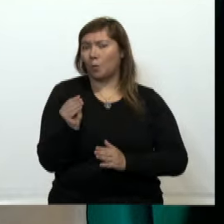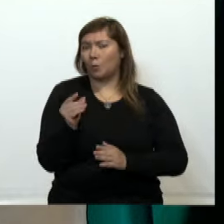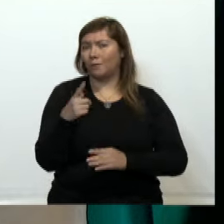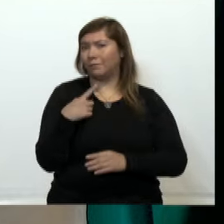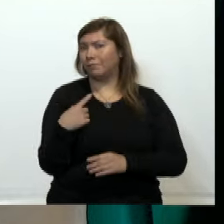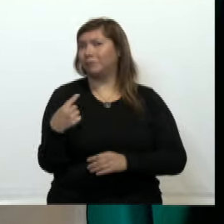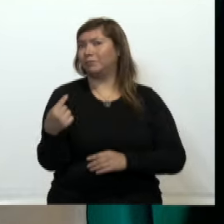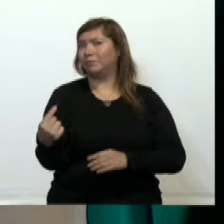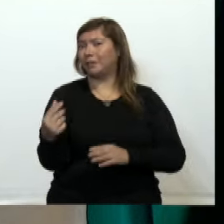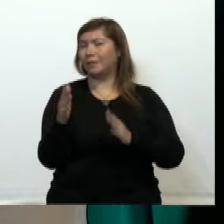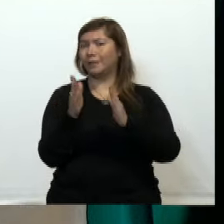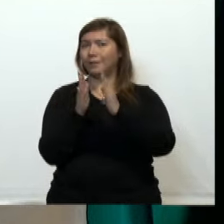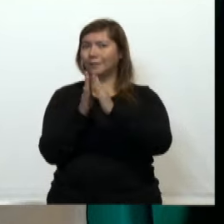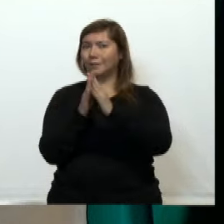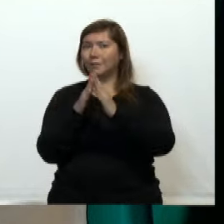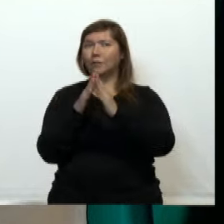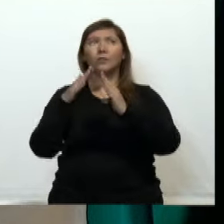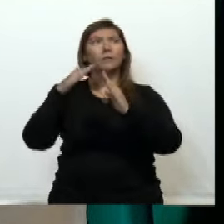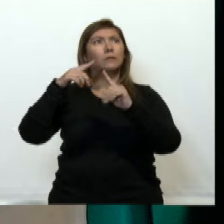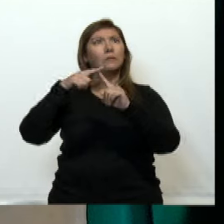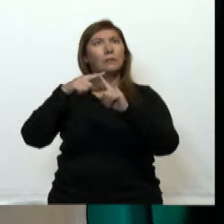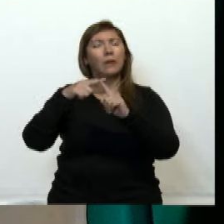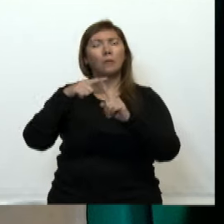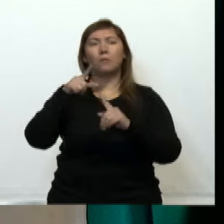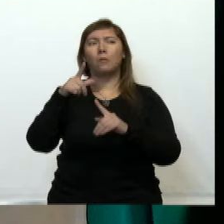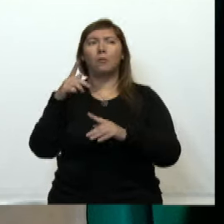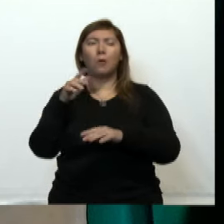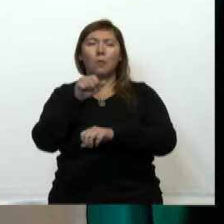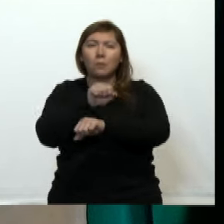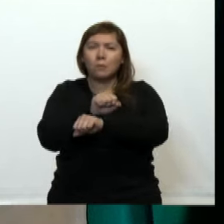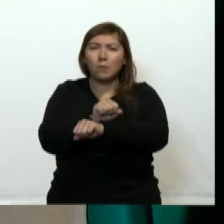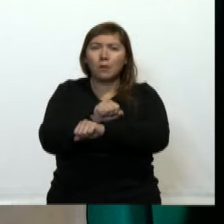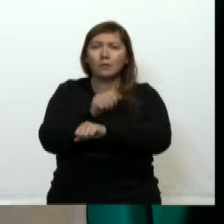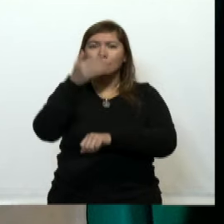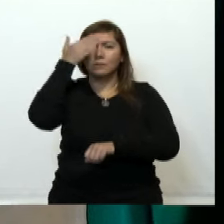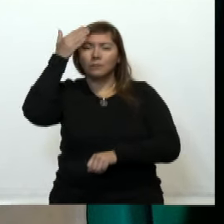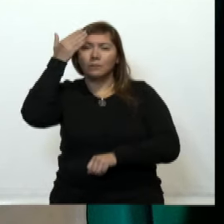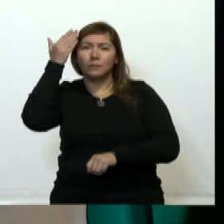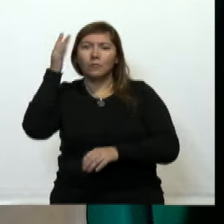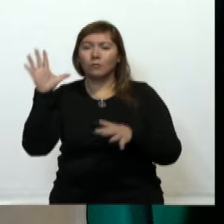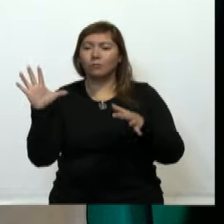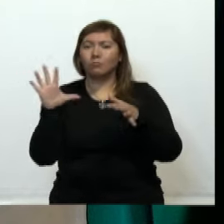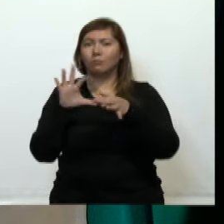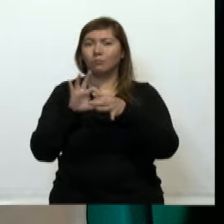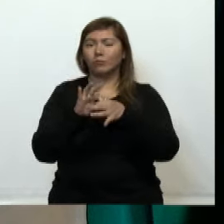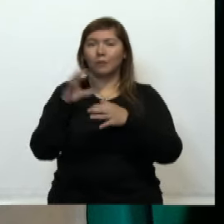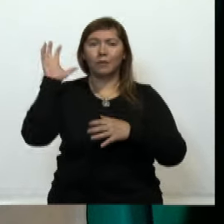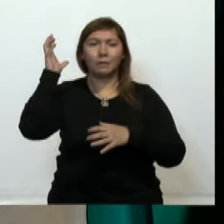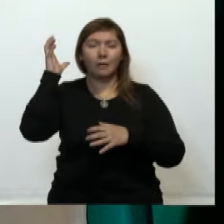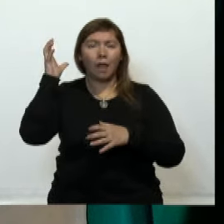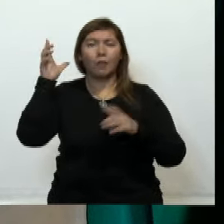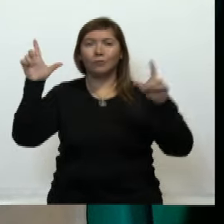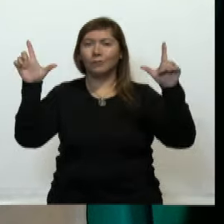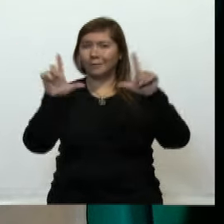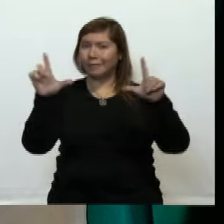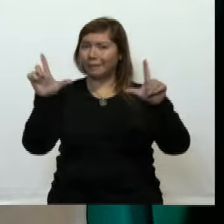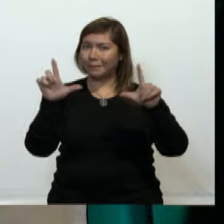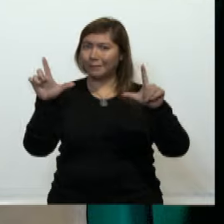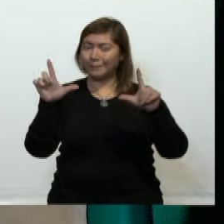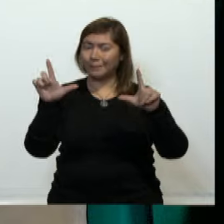templo, enfermedad o prisión, se unen ahora por medio de la radio, la televisión y las